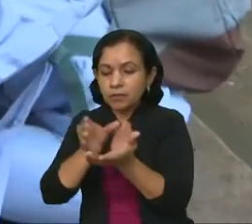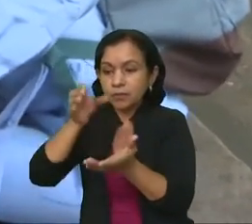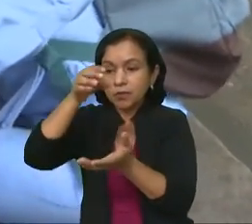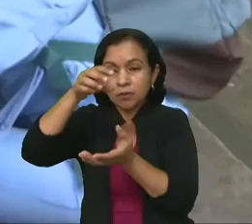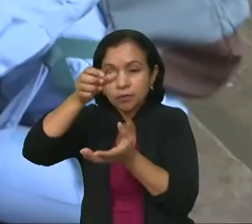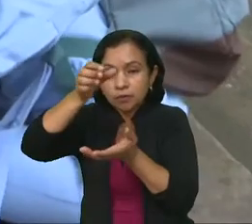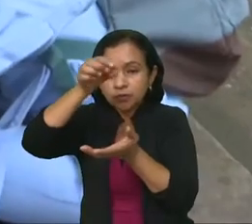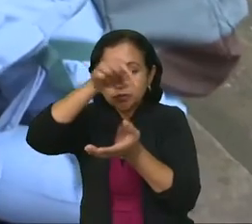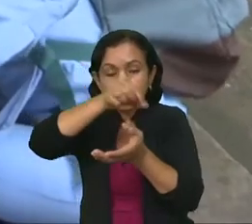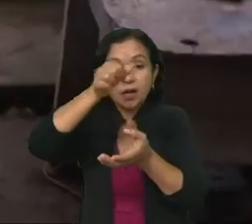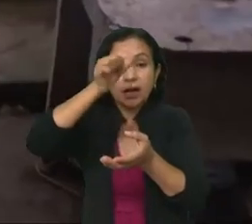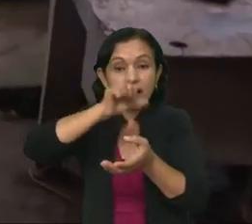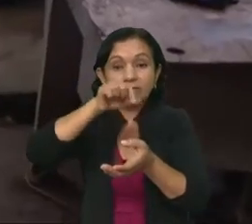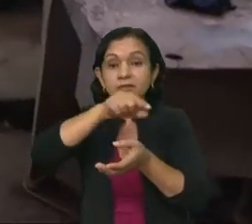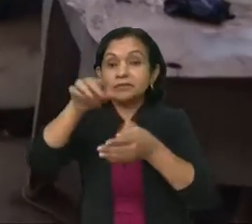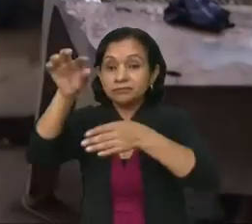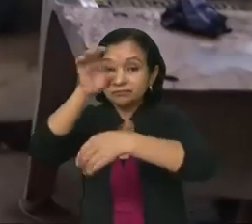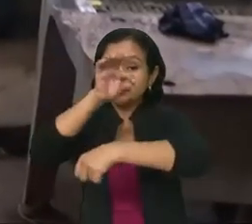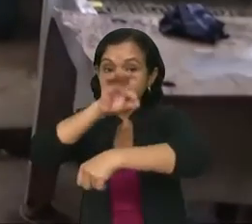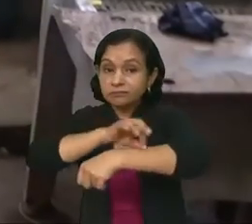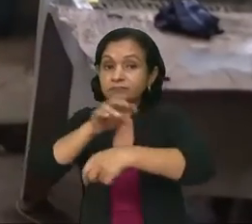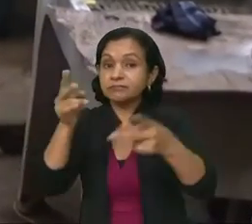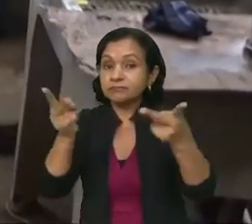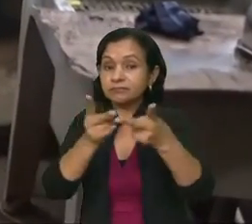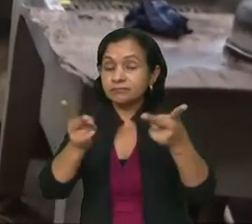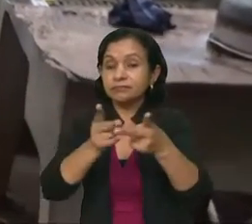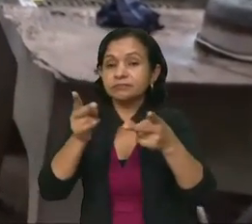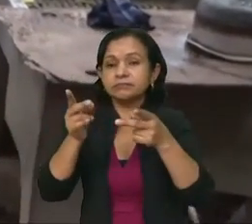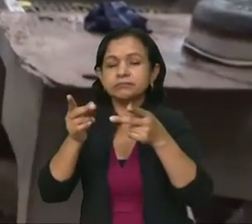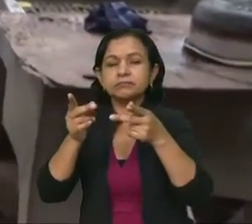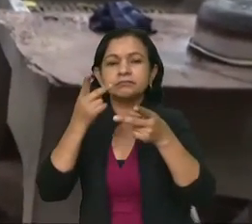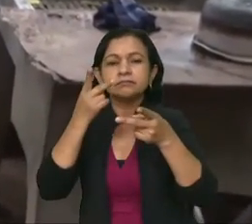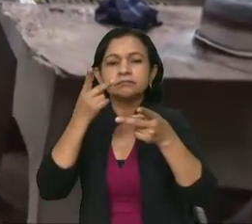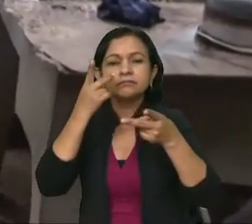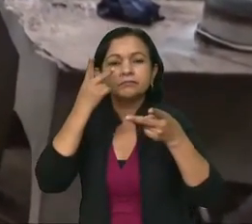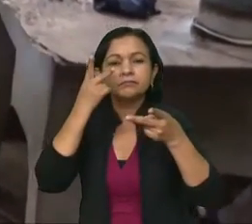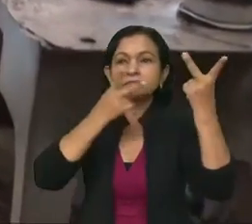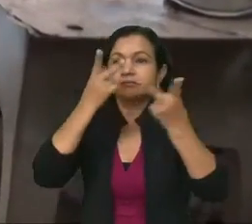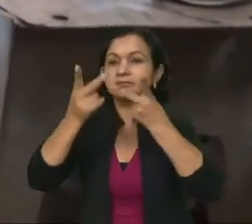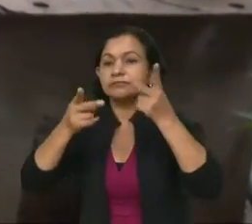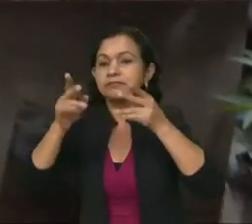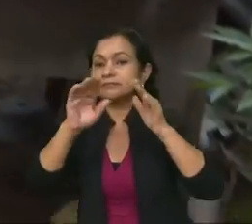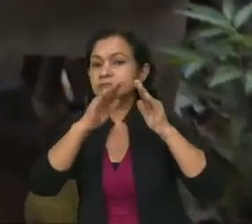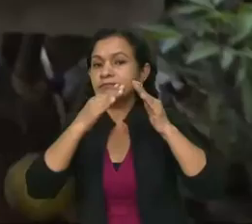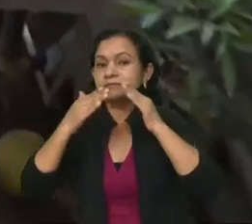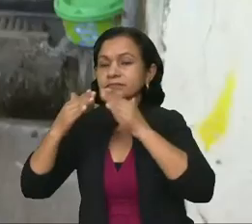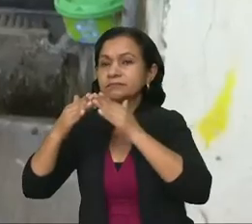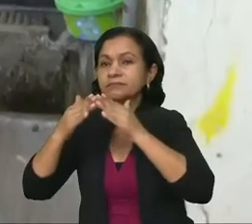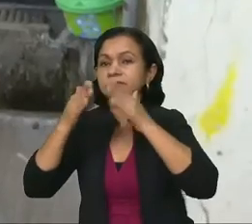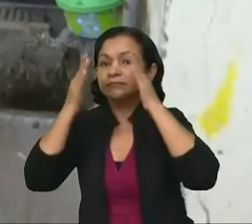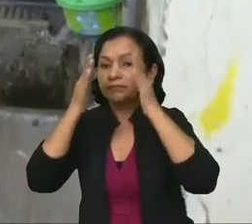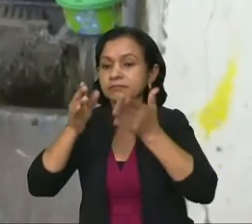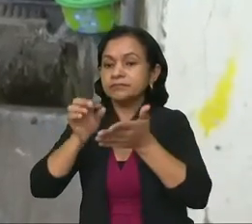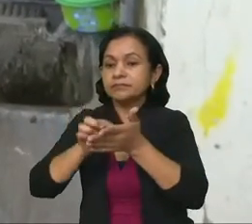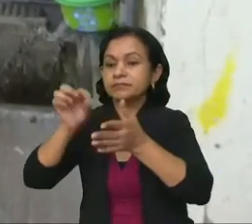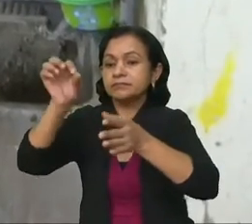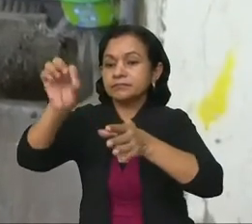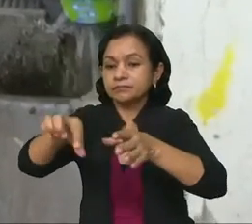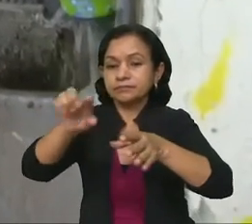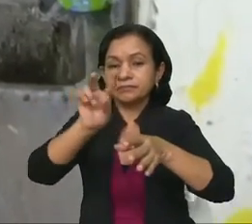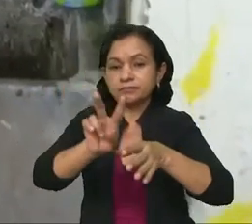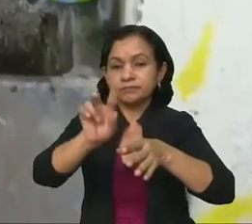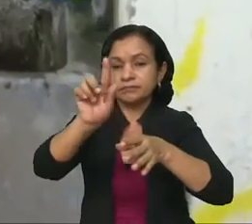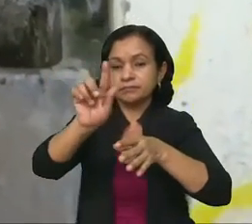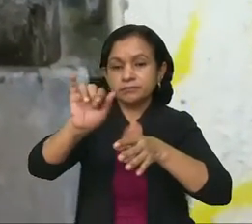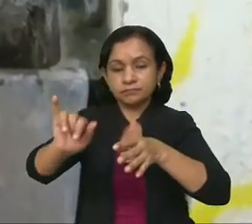objetos. Los brigadistas de la salud visitaron la colonia Miguel Bonilla en la jornada integral de fumigación y aplicación del BTI.